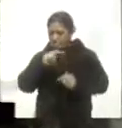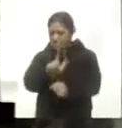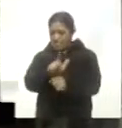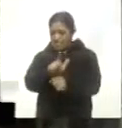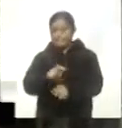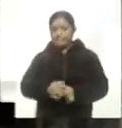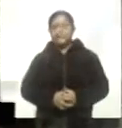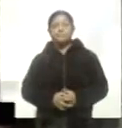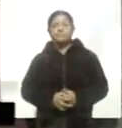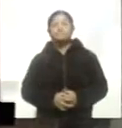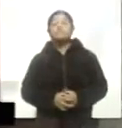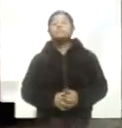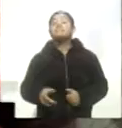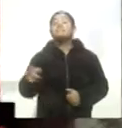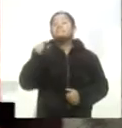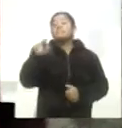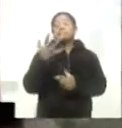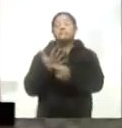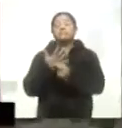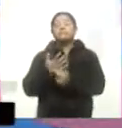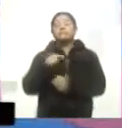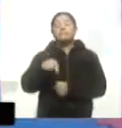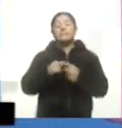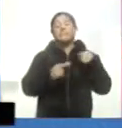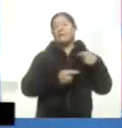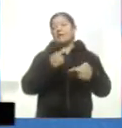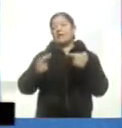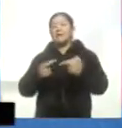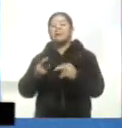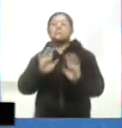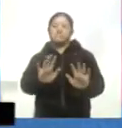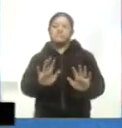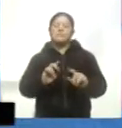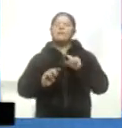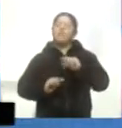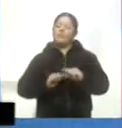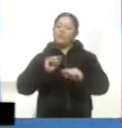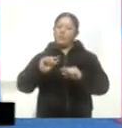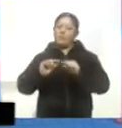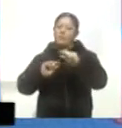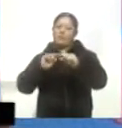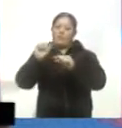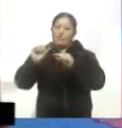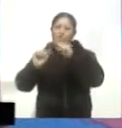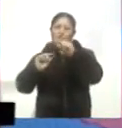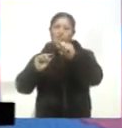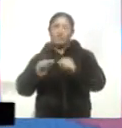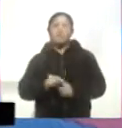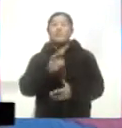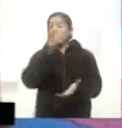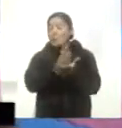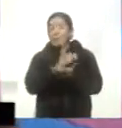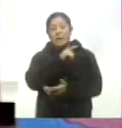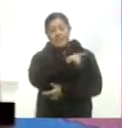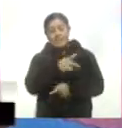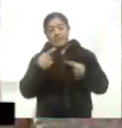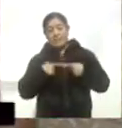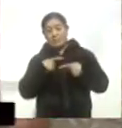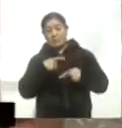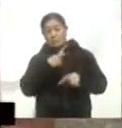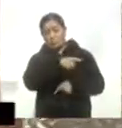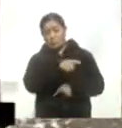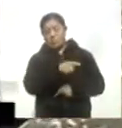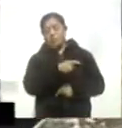Azteca, señaló que este regreso es paulatino y únicamente se encuentra trabajando con los peleadores